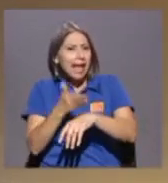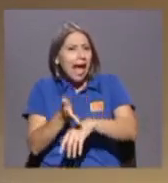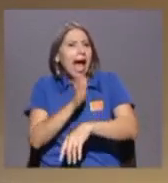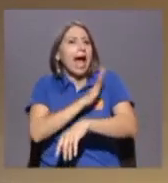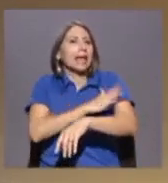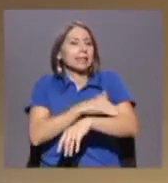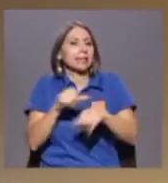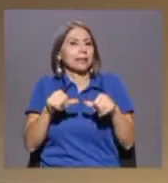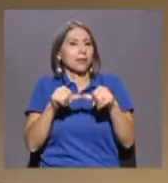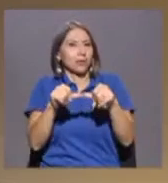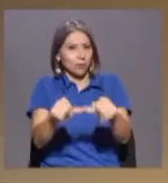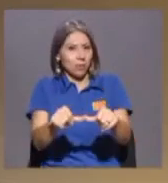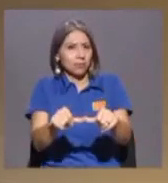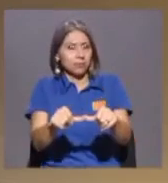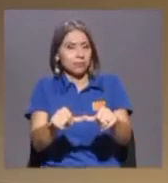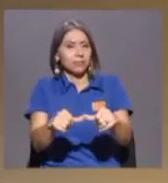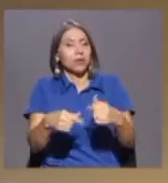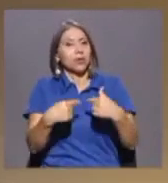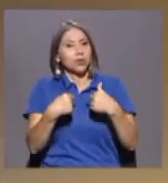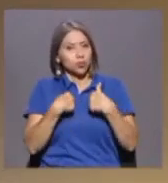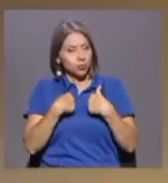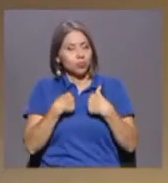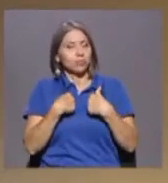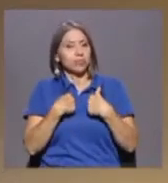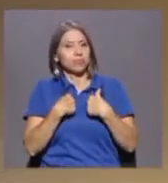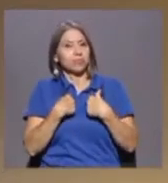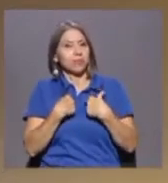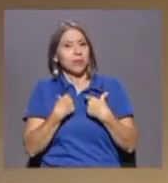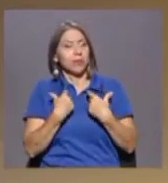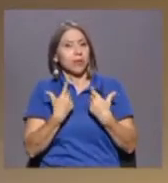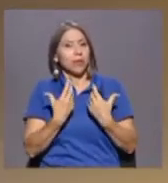continuar, voy a